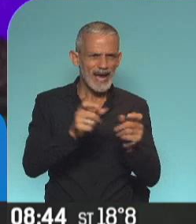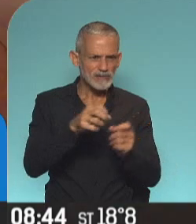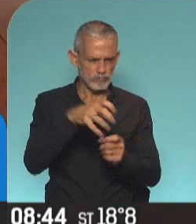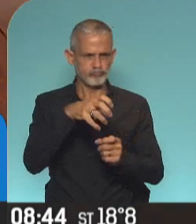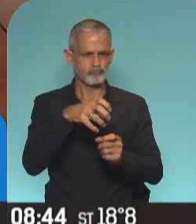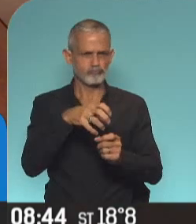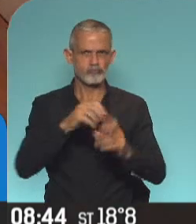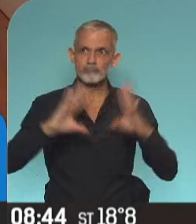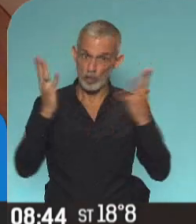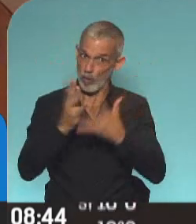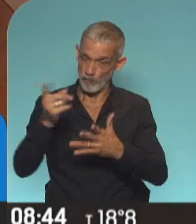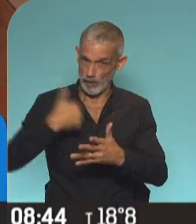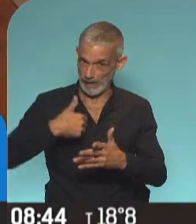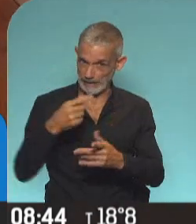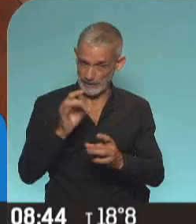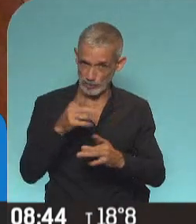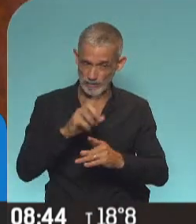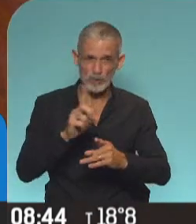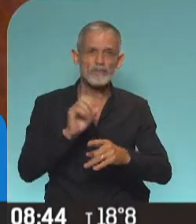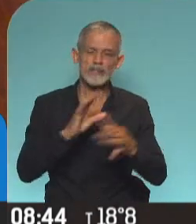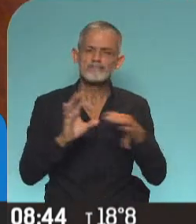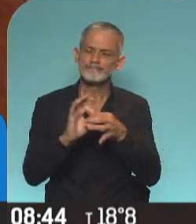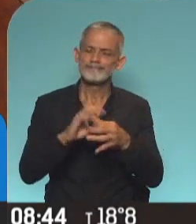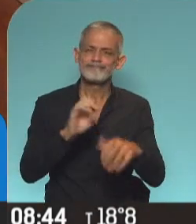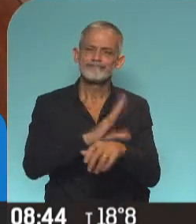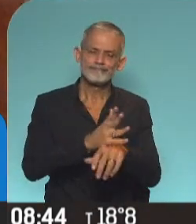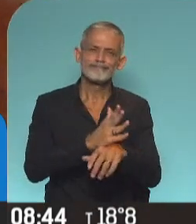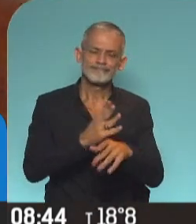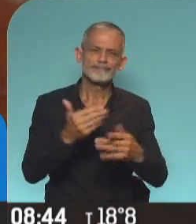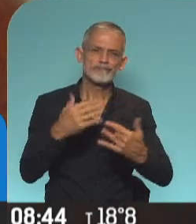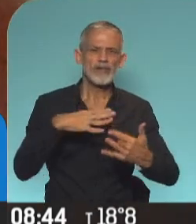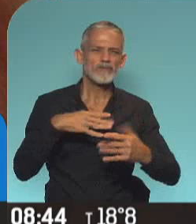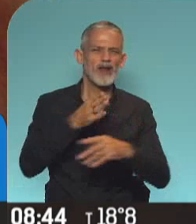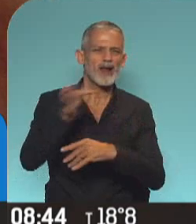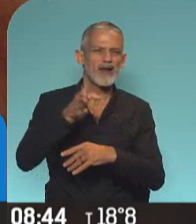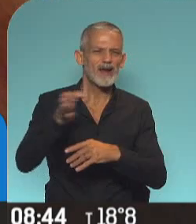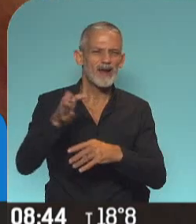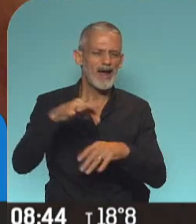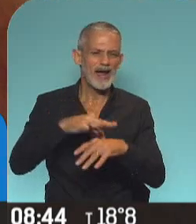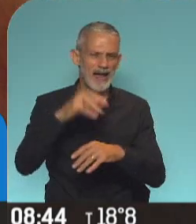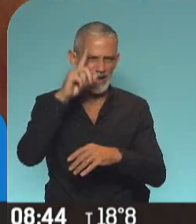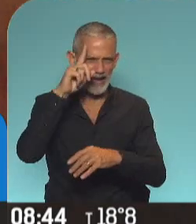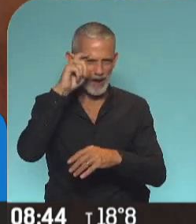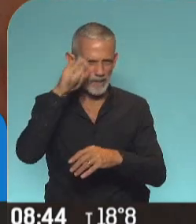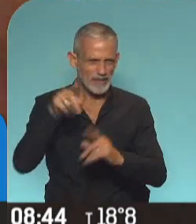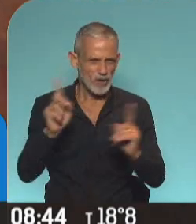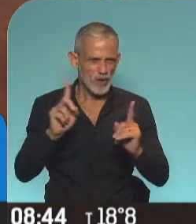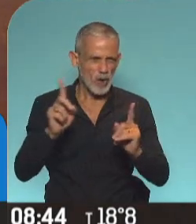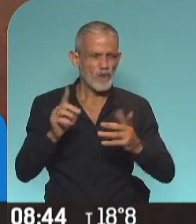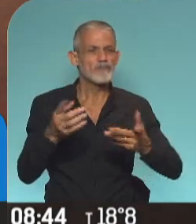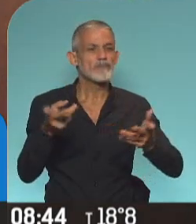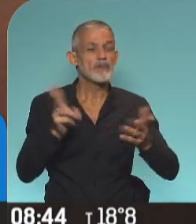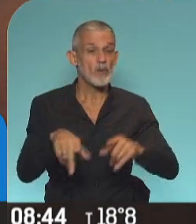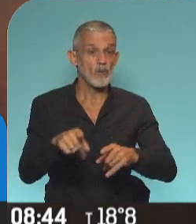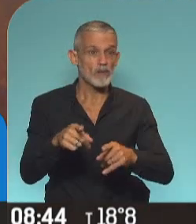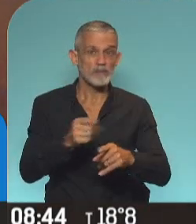ahora es un problema este de bueno vinculamos la pandemia con el diagnóstico y la consulta se reitera permanentemente que